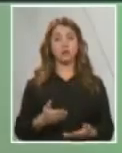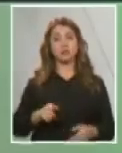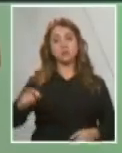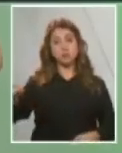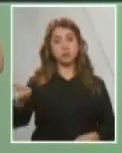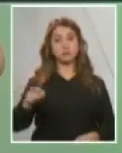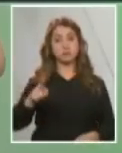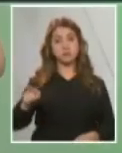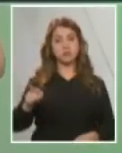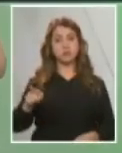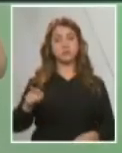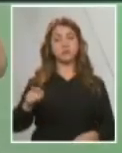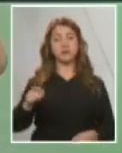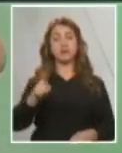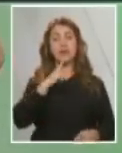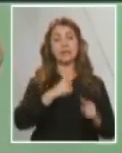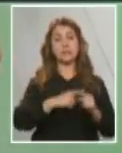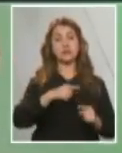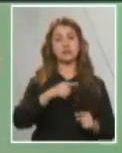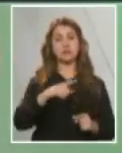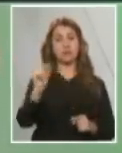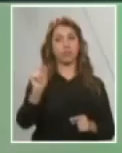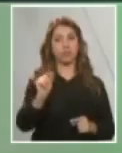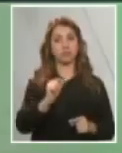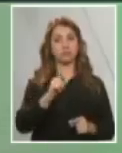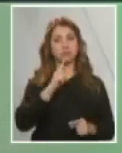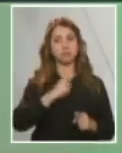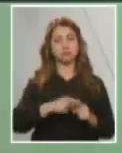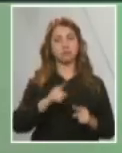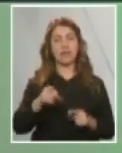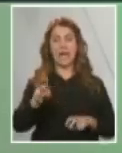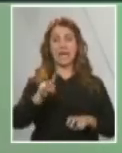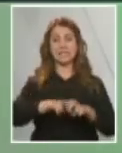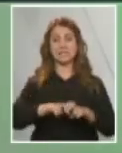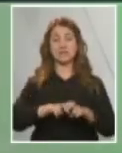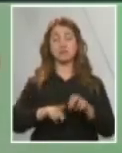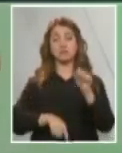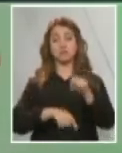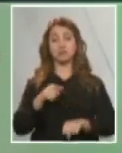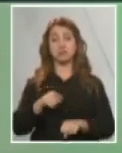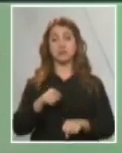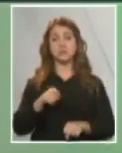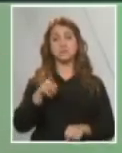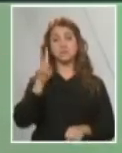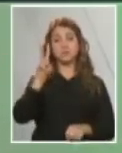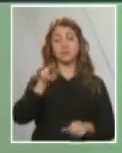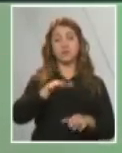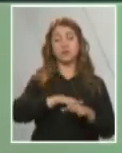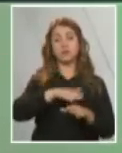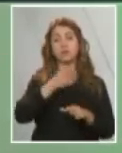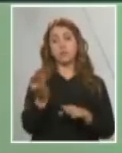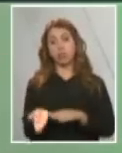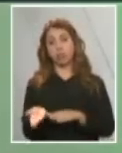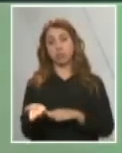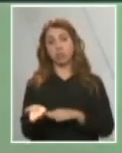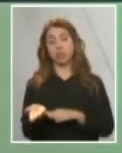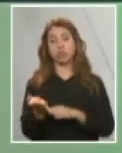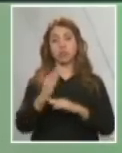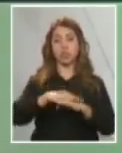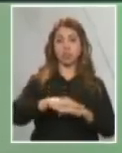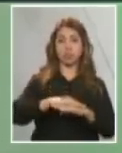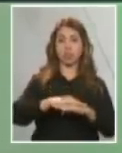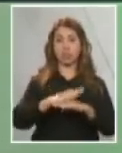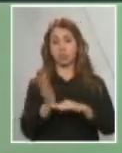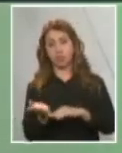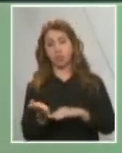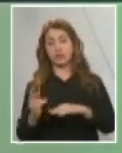taxista, y no todo el taxista acepta que le suban la silla de ruedas, y entrar en Santiago no todos te paran, y te bajan la rampa que funciona, o te la dejan más arriba de la